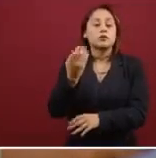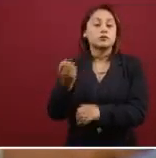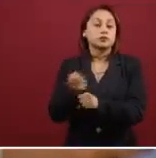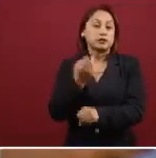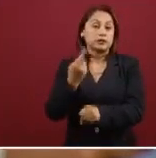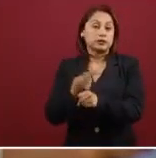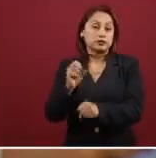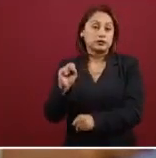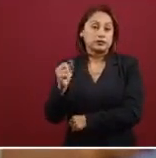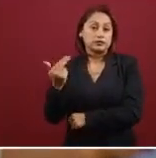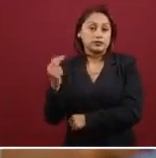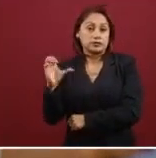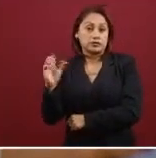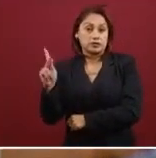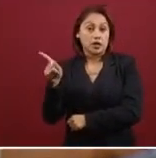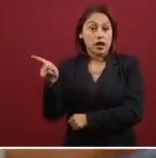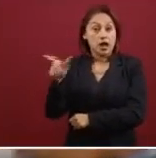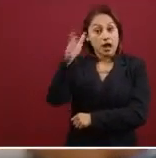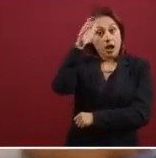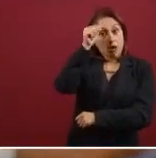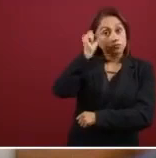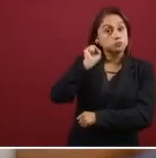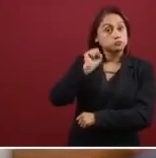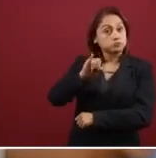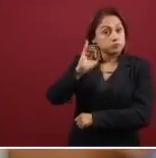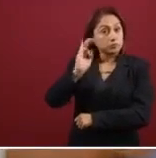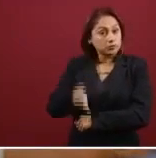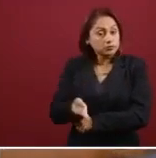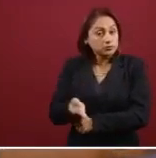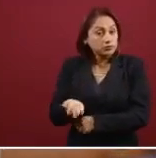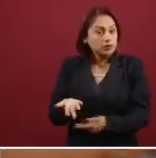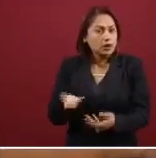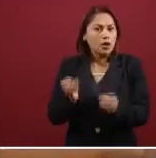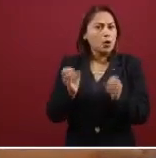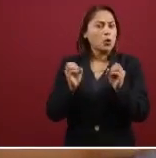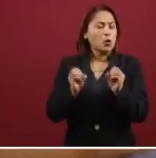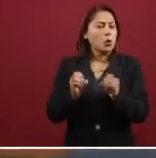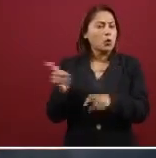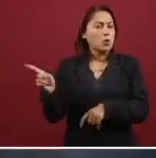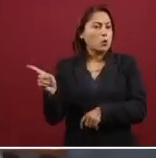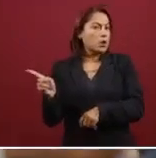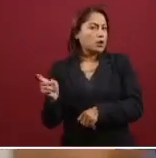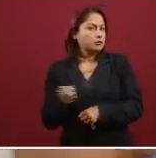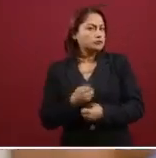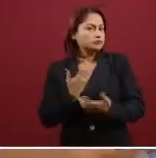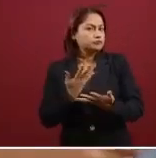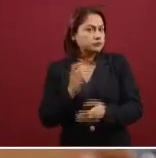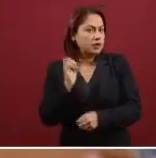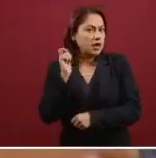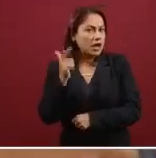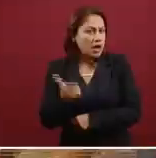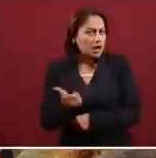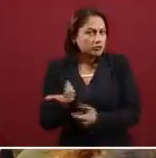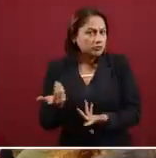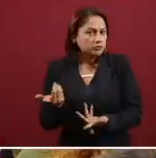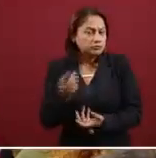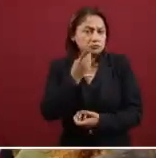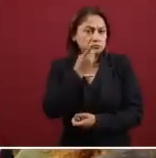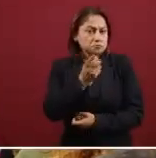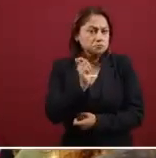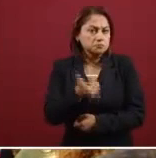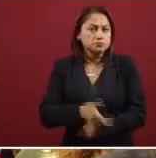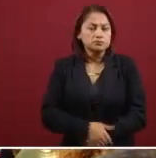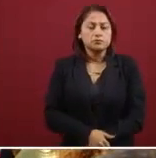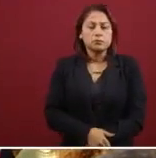acuerdo en este plan de negocios, o hubo alguna aportación por parte del nuevo secretario. Gracias.